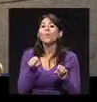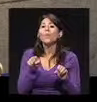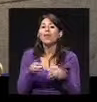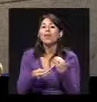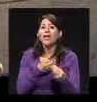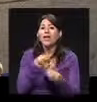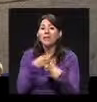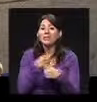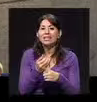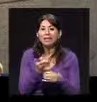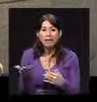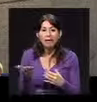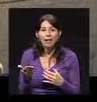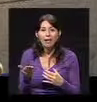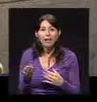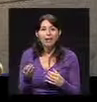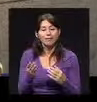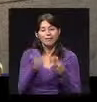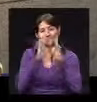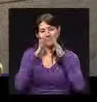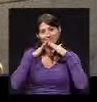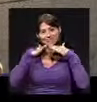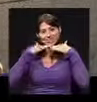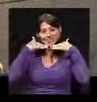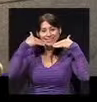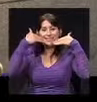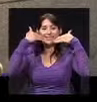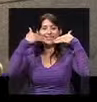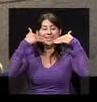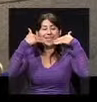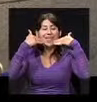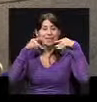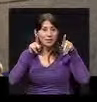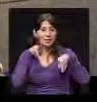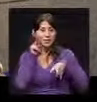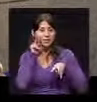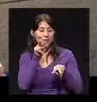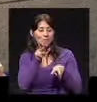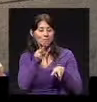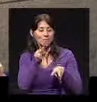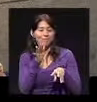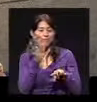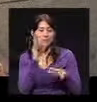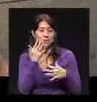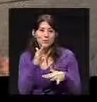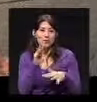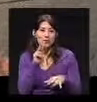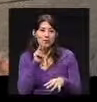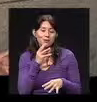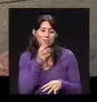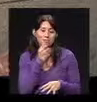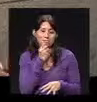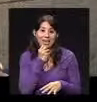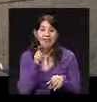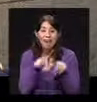cambio lo que sí tiene es una sonrisa que cautiva a quien la ve y